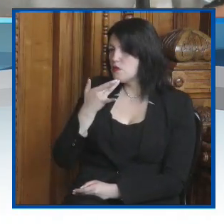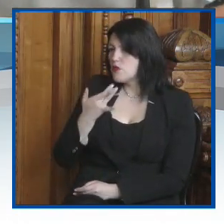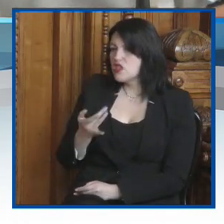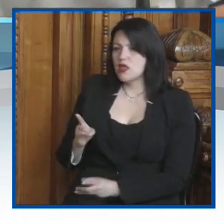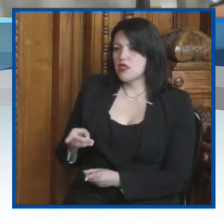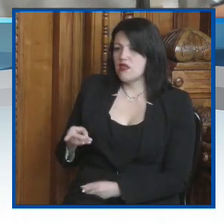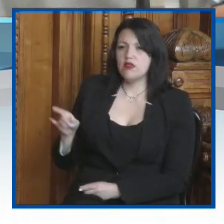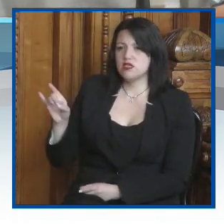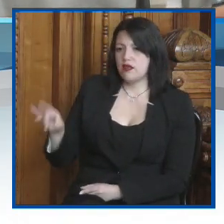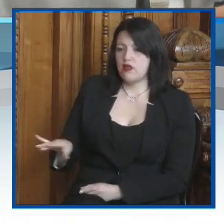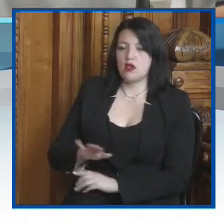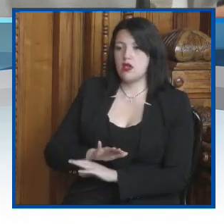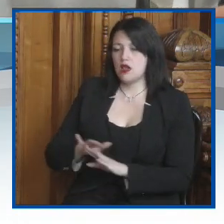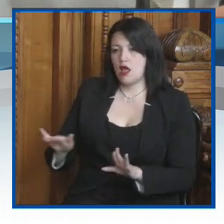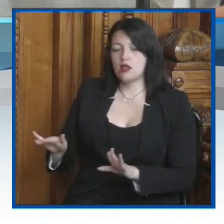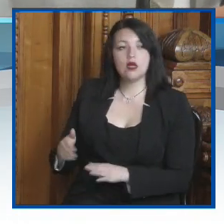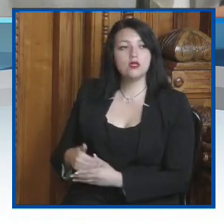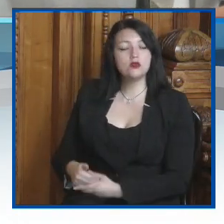nada, claramente.